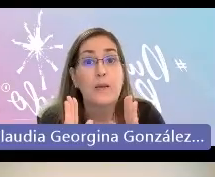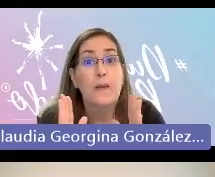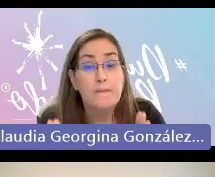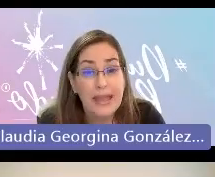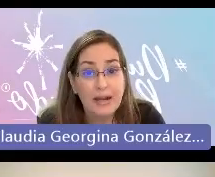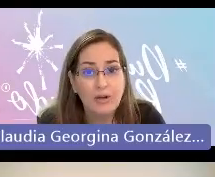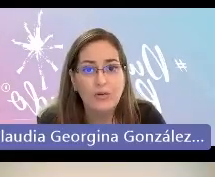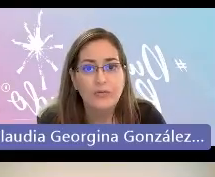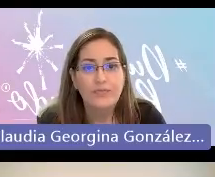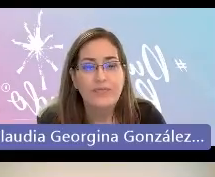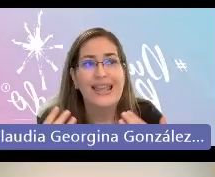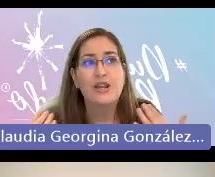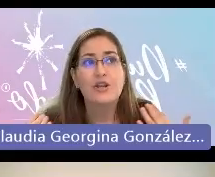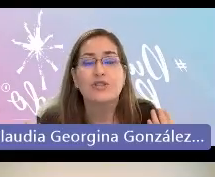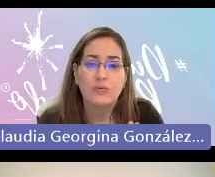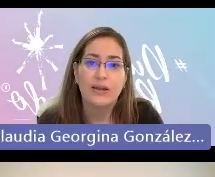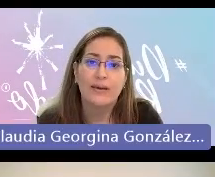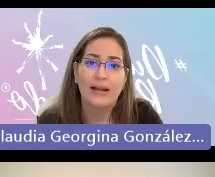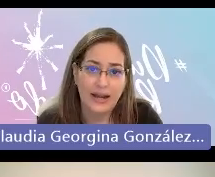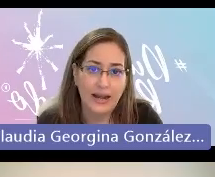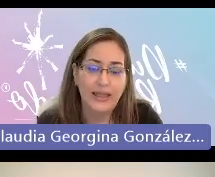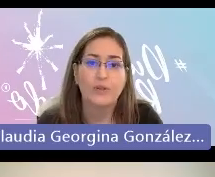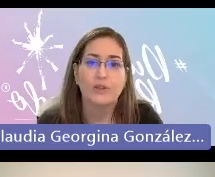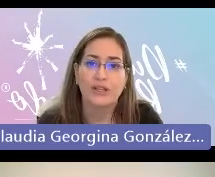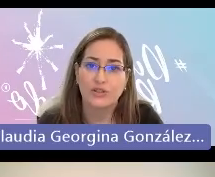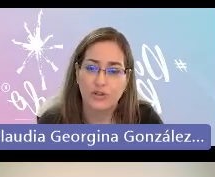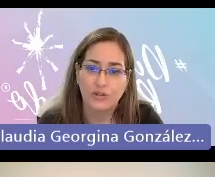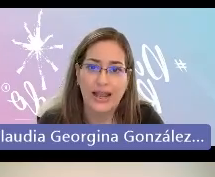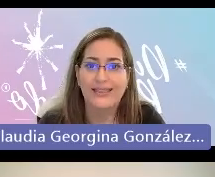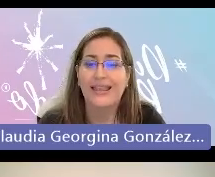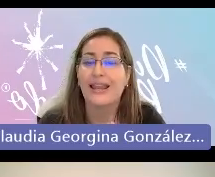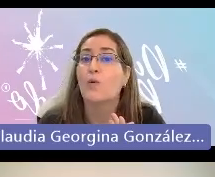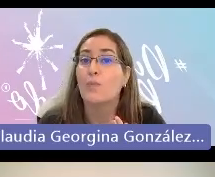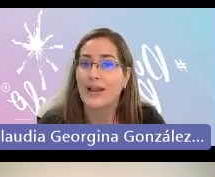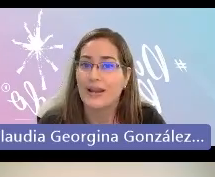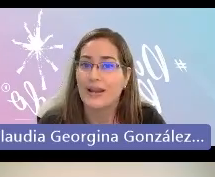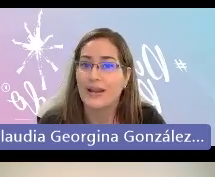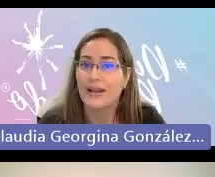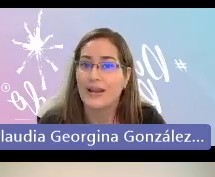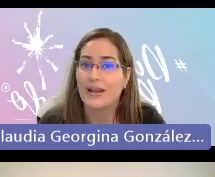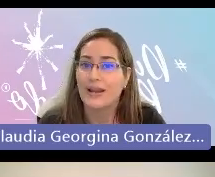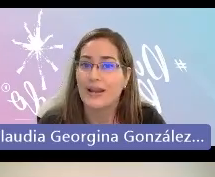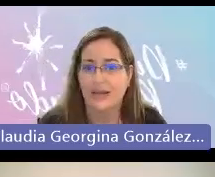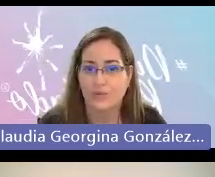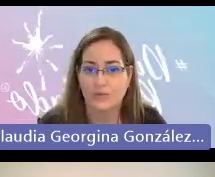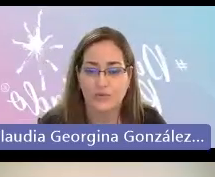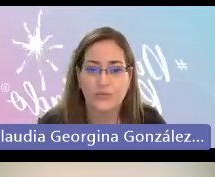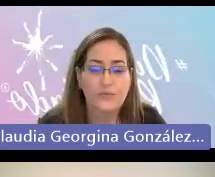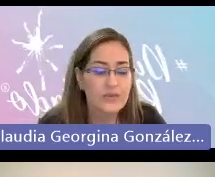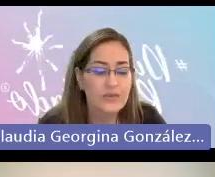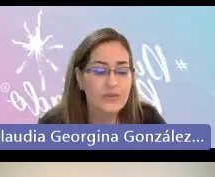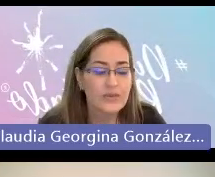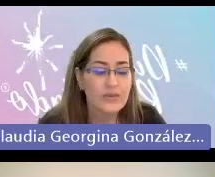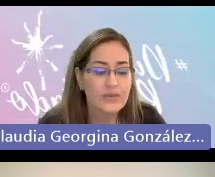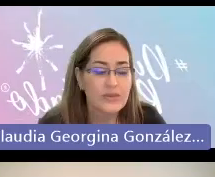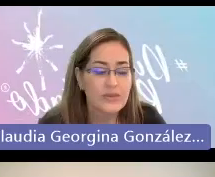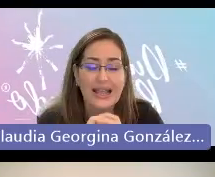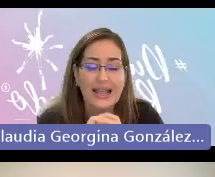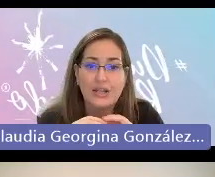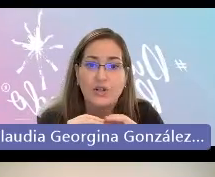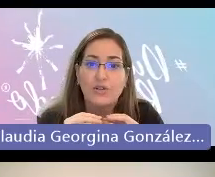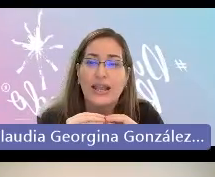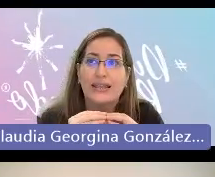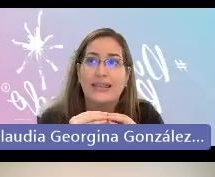etcétera, pero que no sea una barrera de protección ante la humanidad que tenemos.